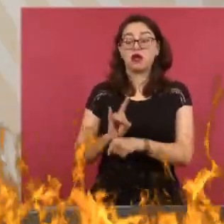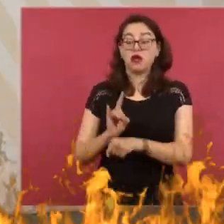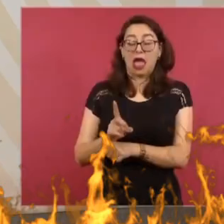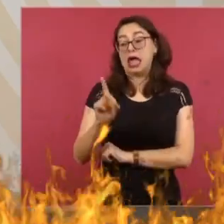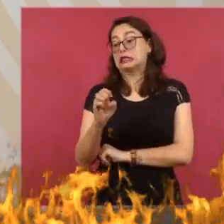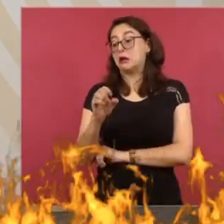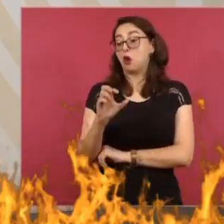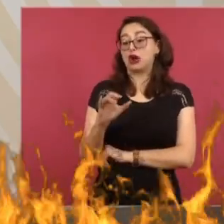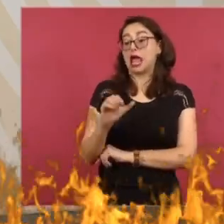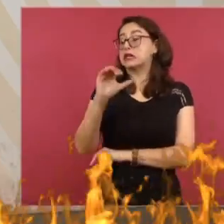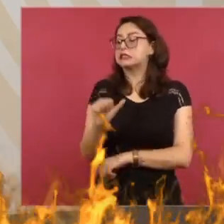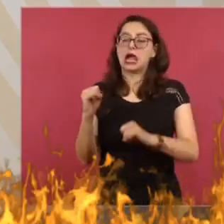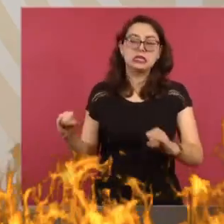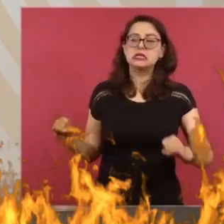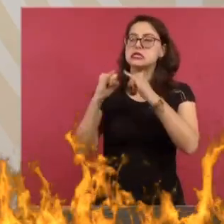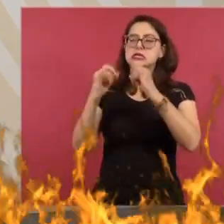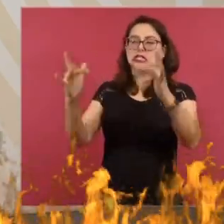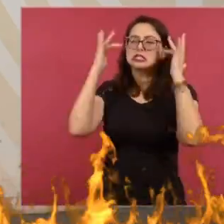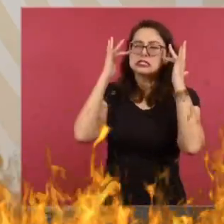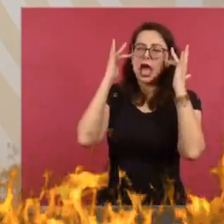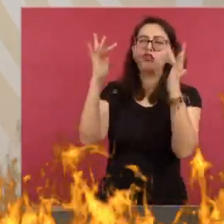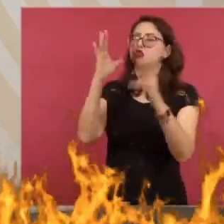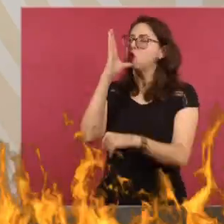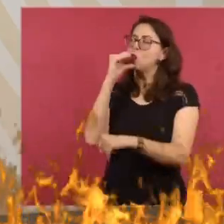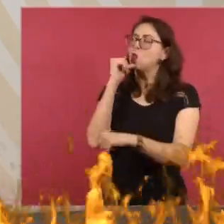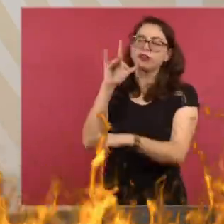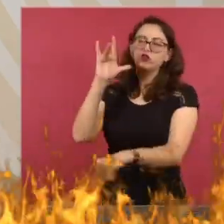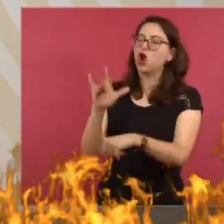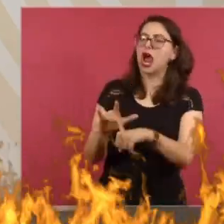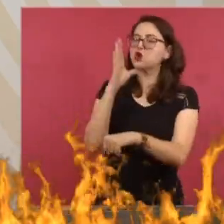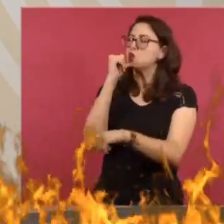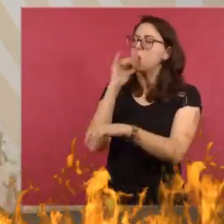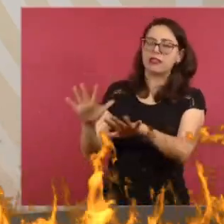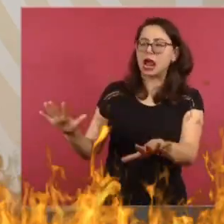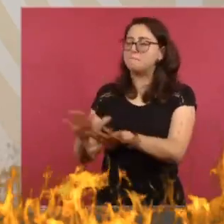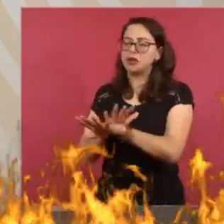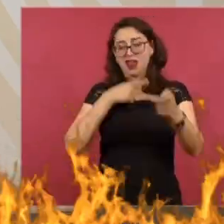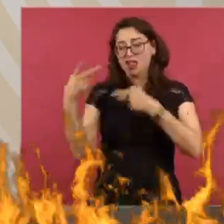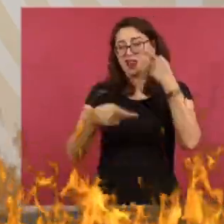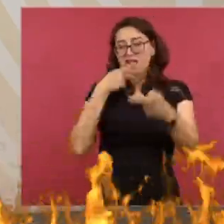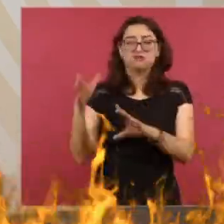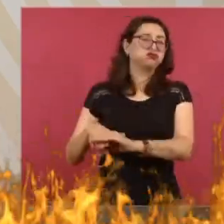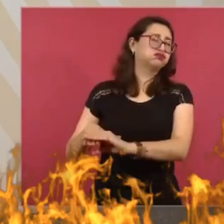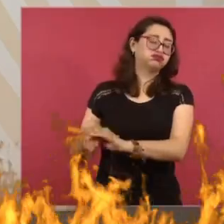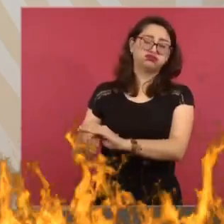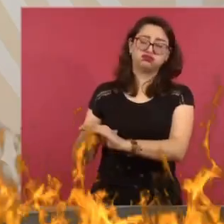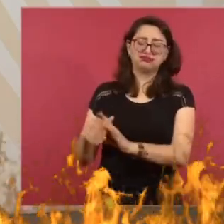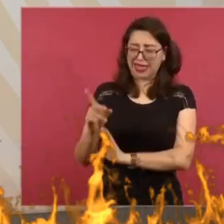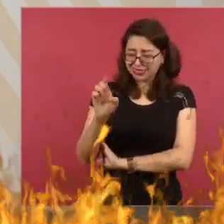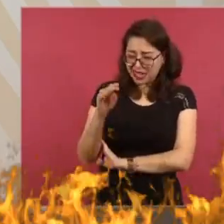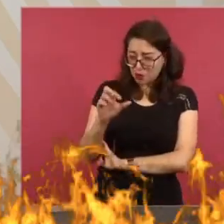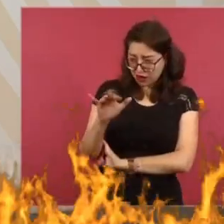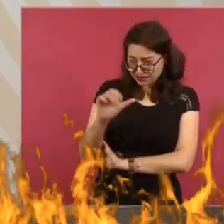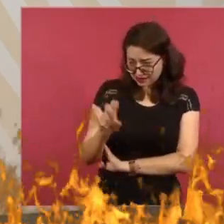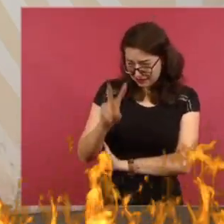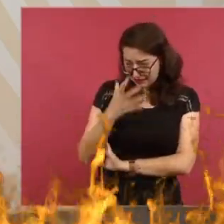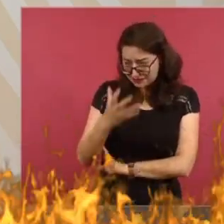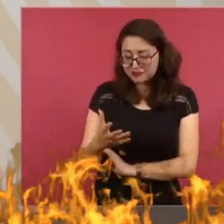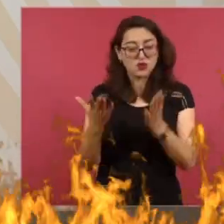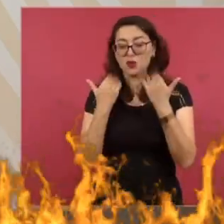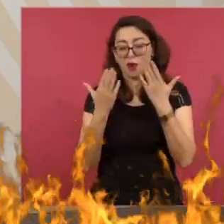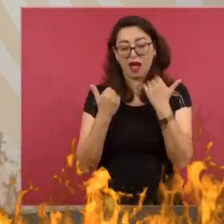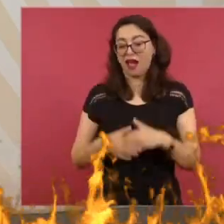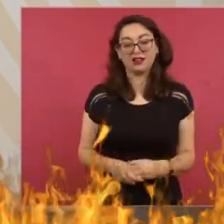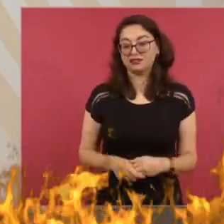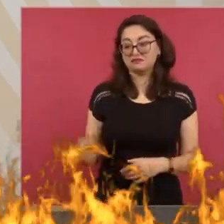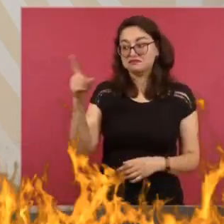se toca, como si fuera una institución sacrosanta. Puro cuento, pura demagogia. No había democracia. Era una oligarquía